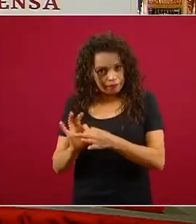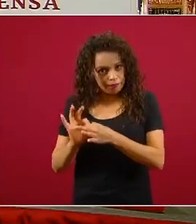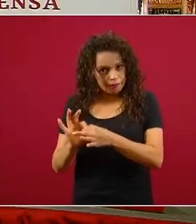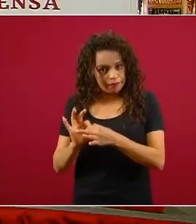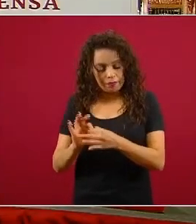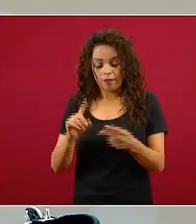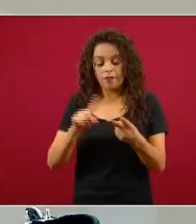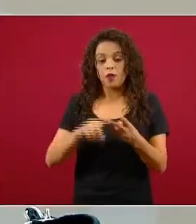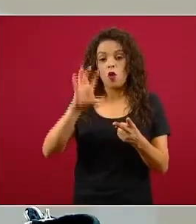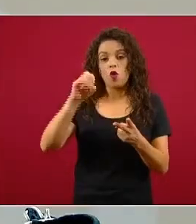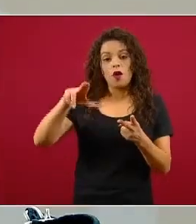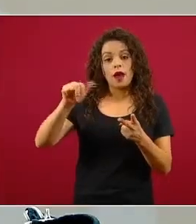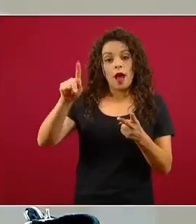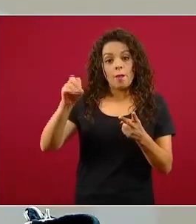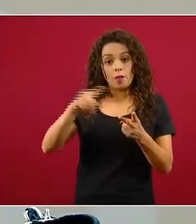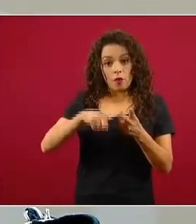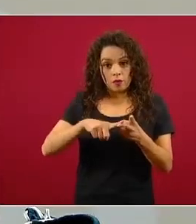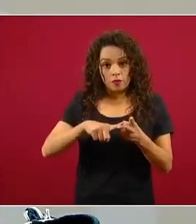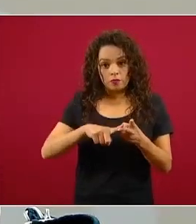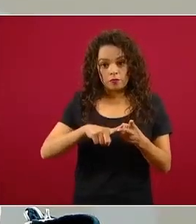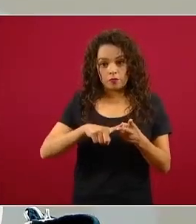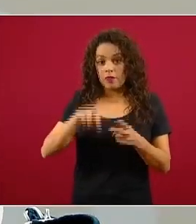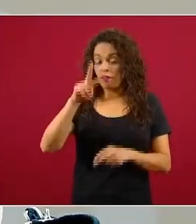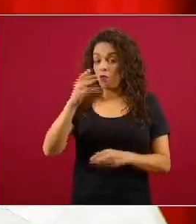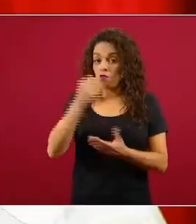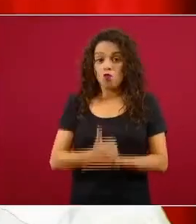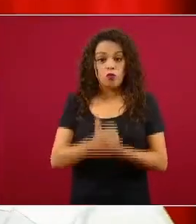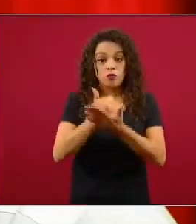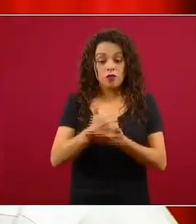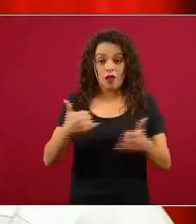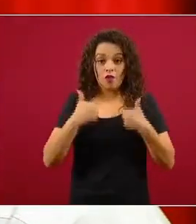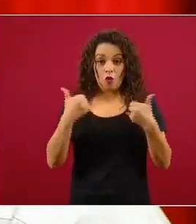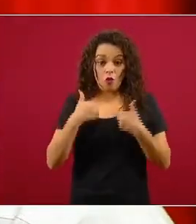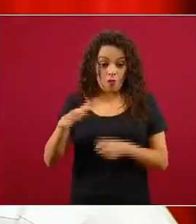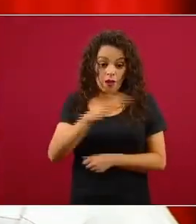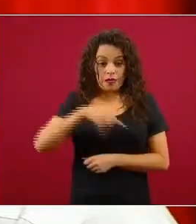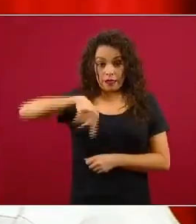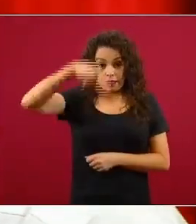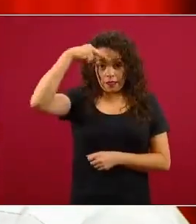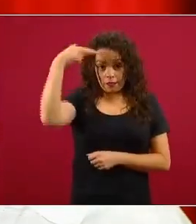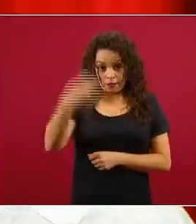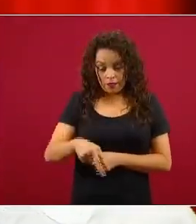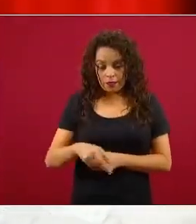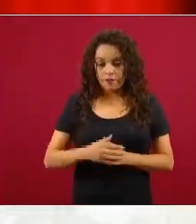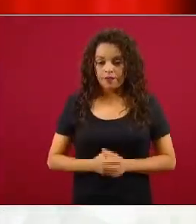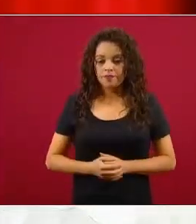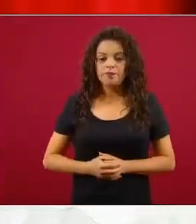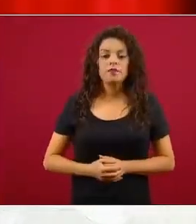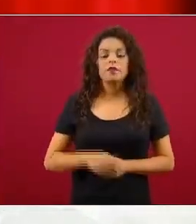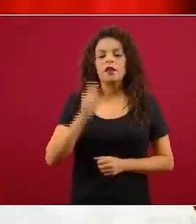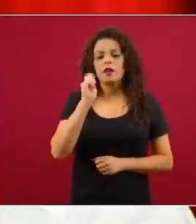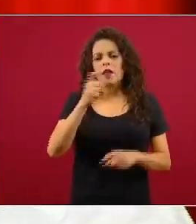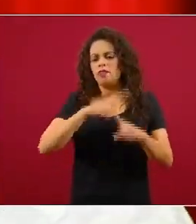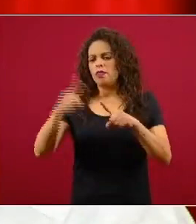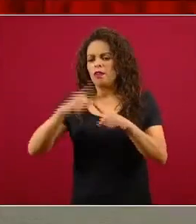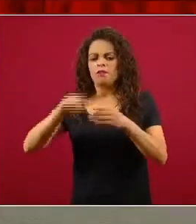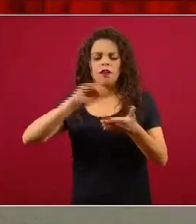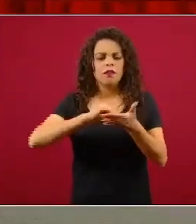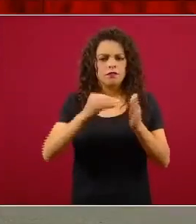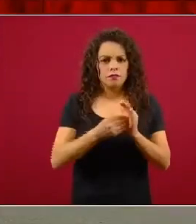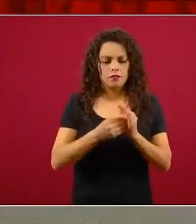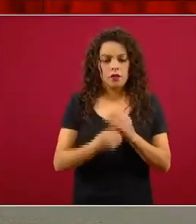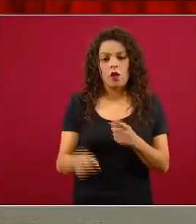con CONAPO, que ha sido un gran aliado para las juventudes en México. Y estamos trabajando en varias estrategias. Por un lado, en el tema